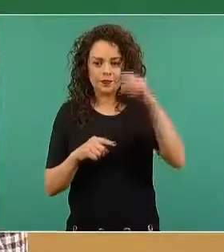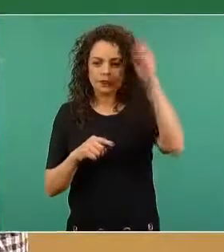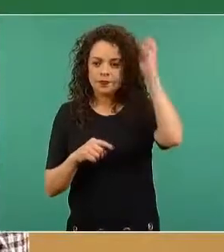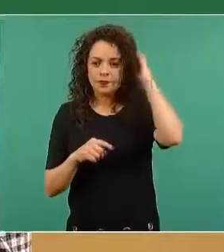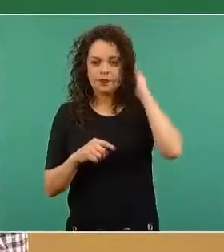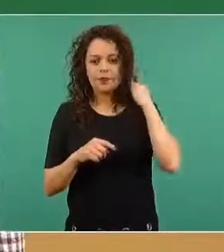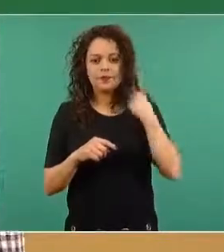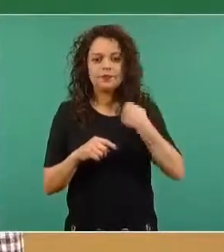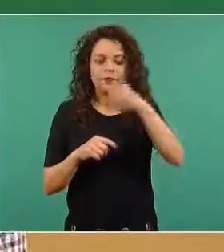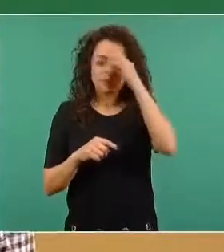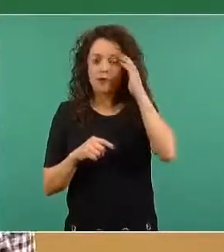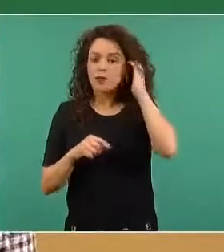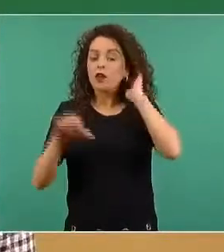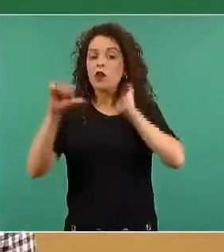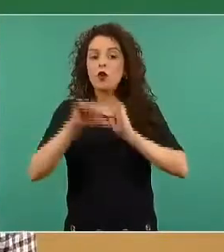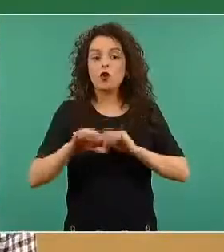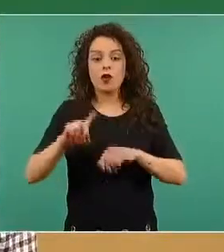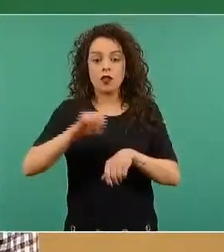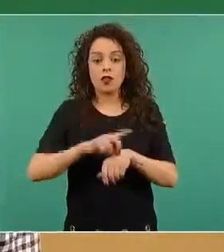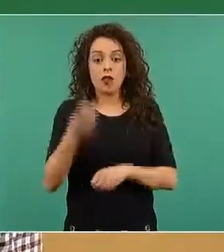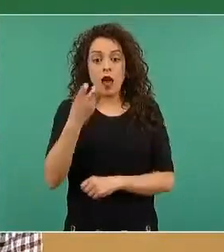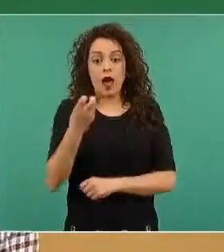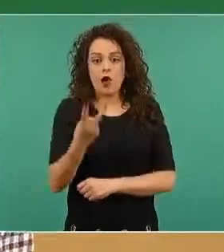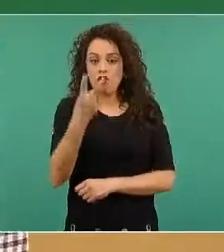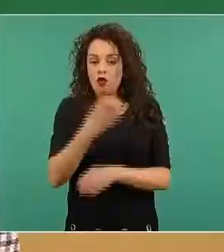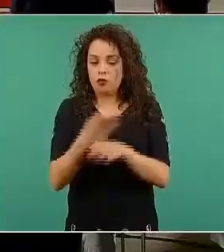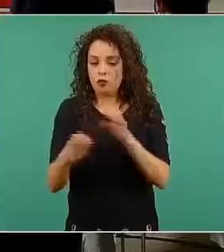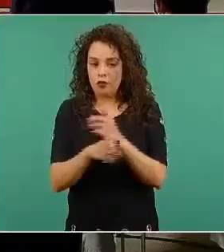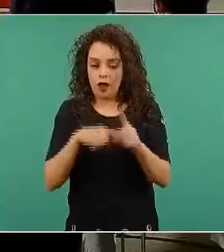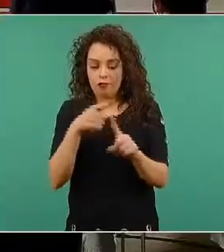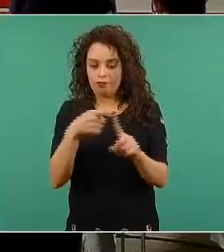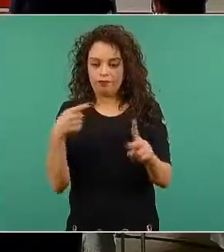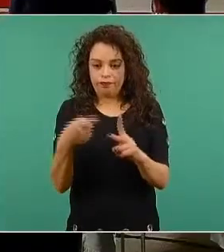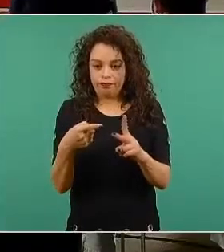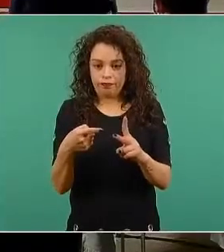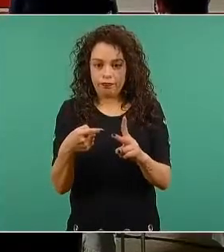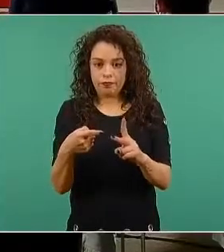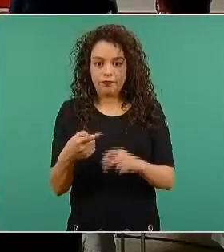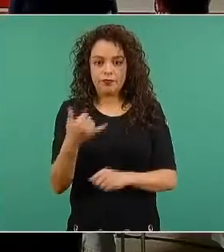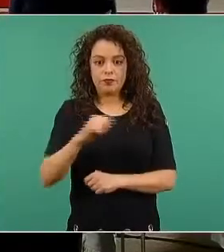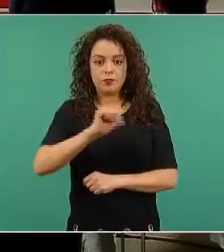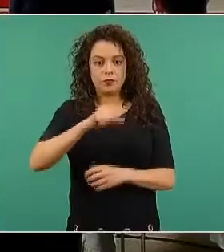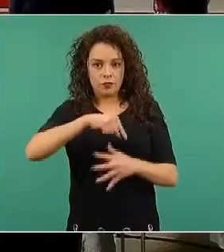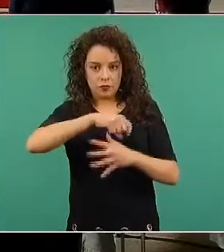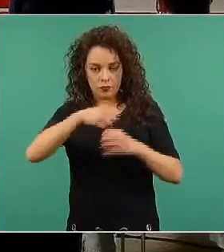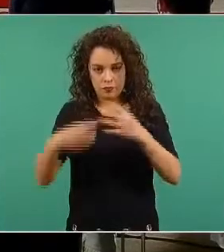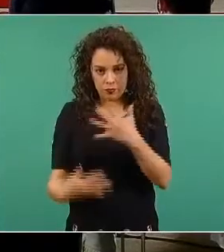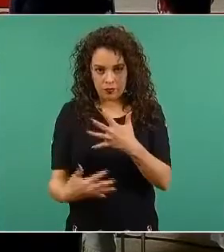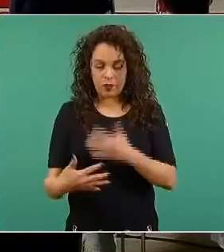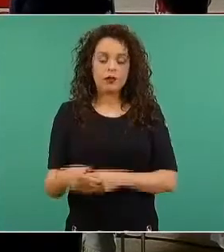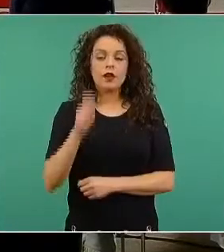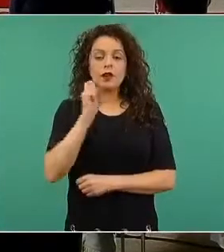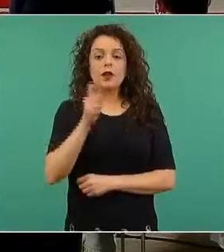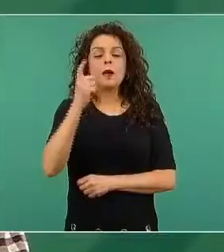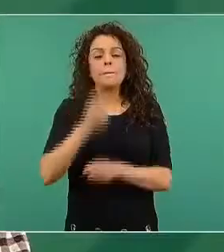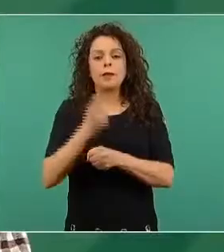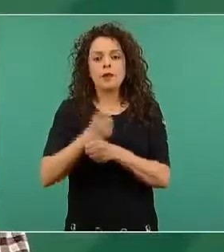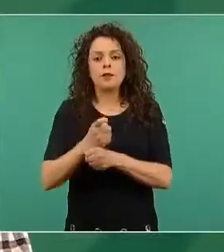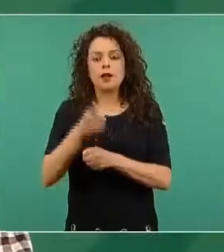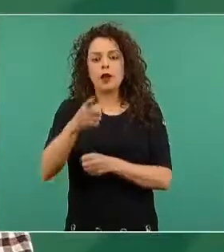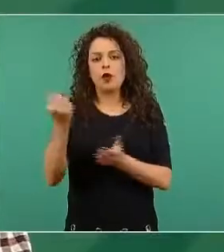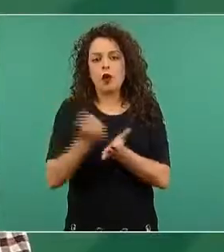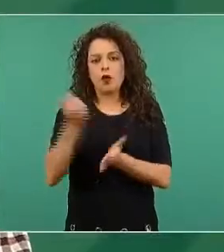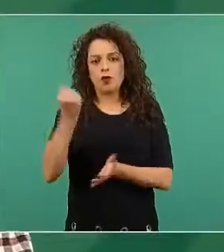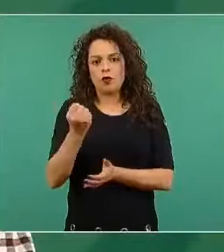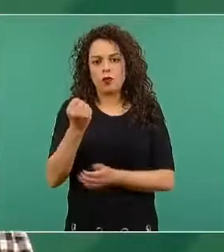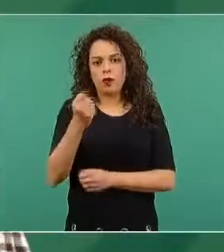mi día hoy se dedicó a estas dos cosas precisamente, entre otras. Hablo primero de las autorizaciones sanitarias de las